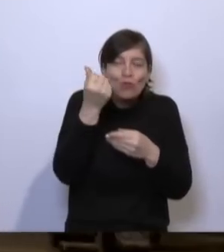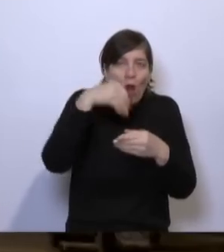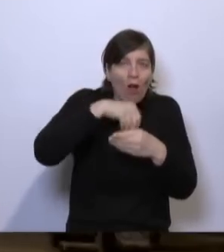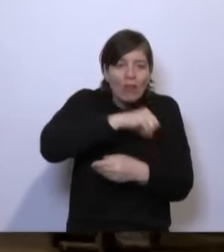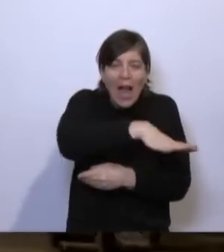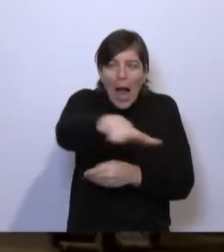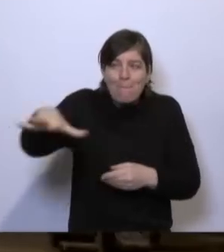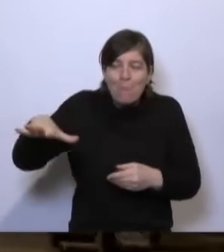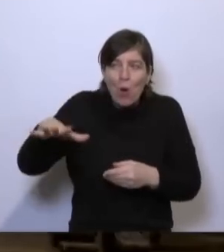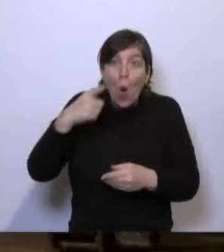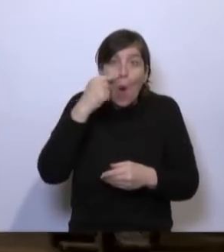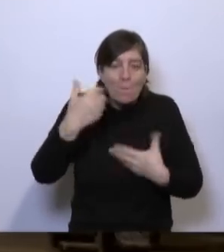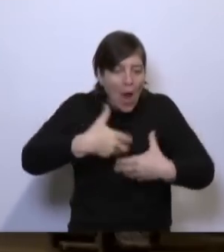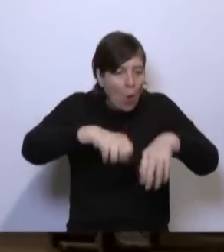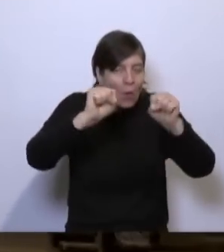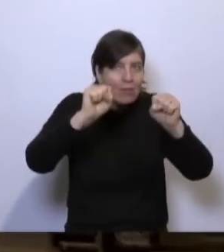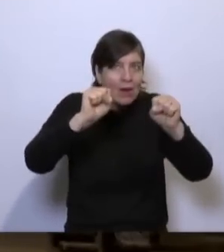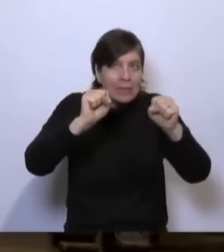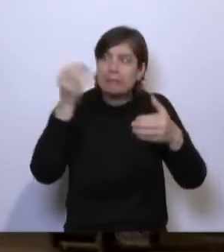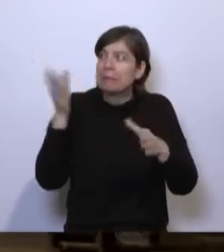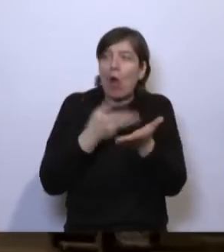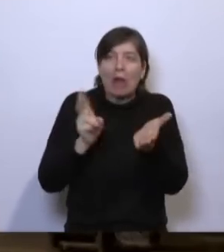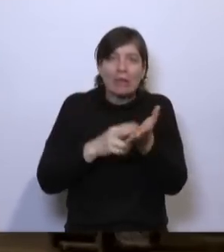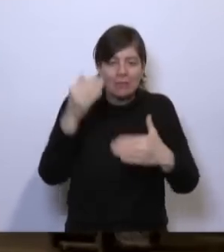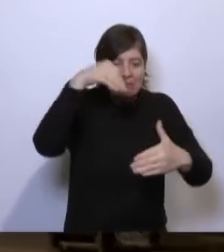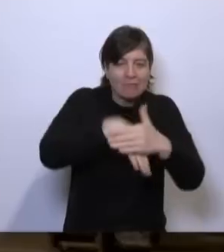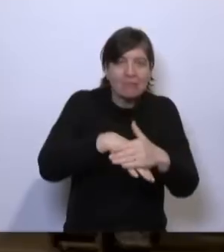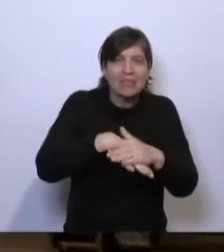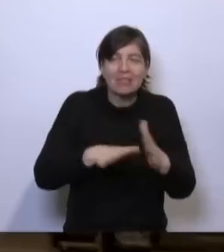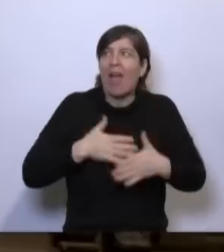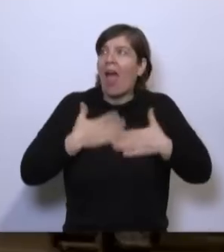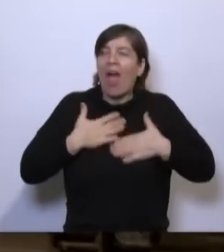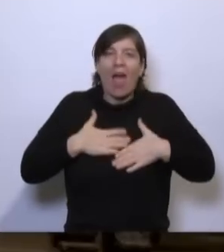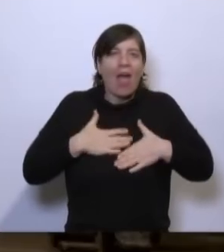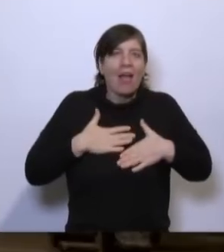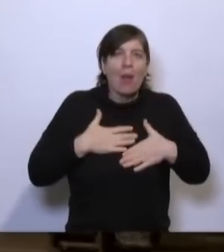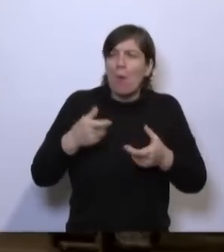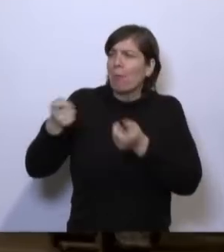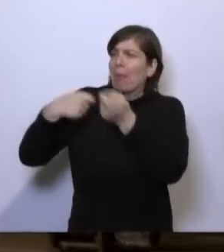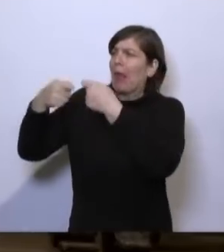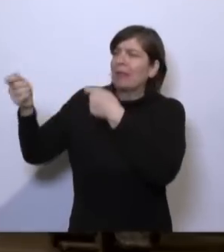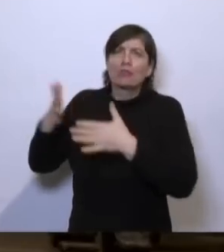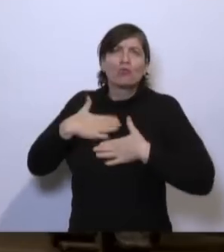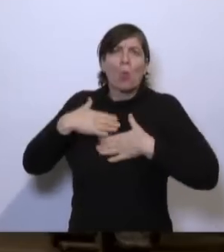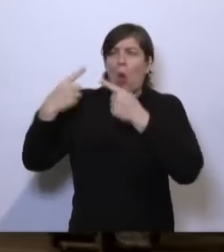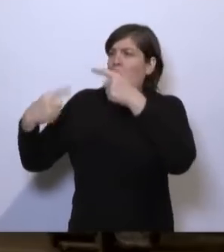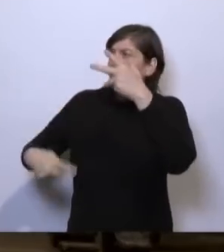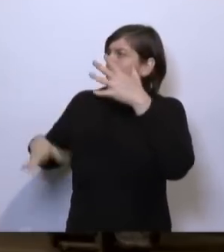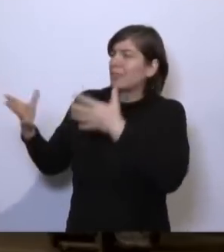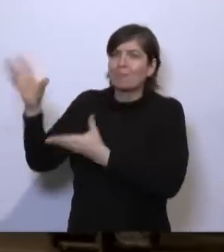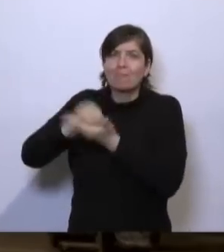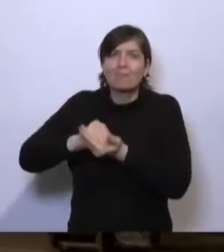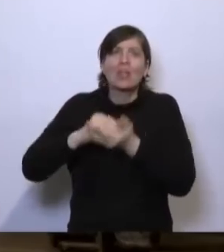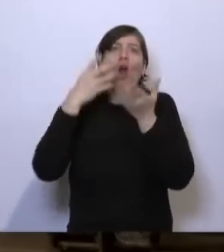campo. Un hombre lo encuentra, lo vuelve a esconder y, lleno de alegría, vende todo lo que posee